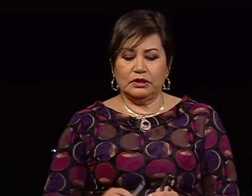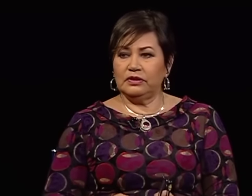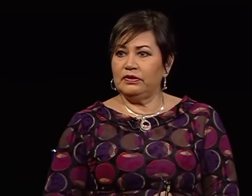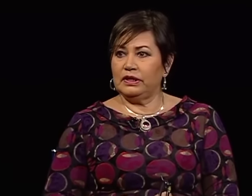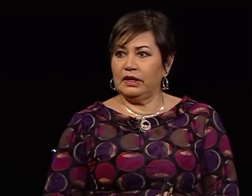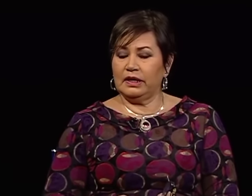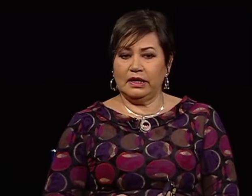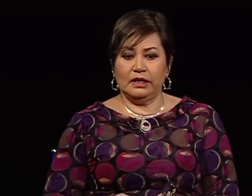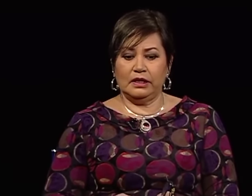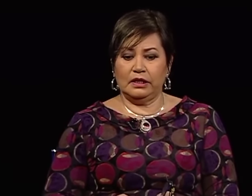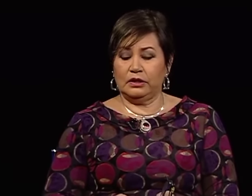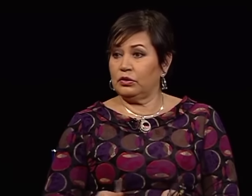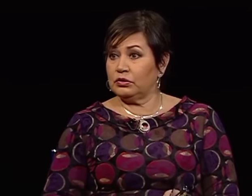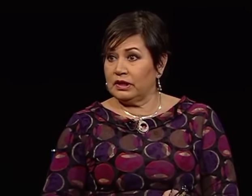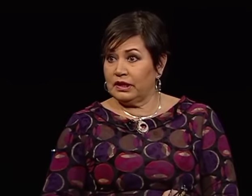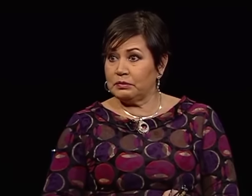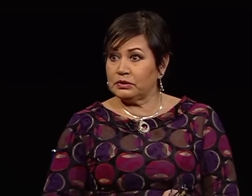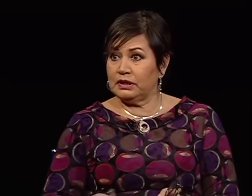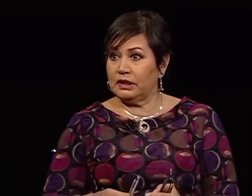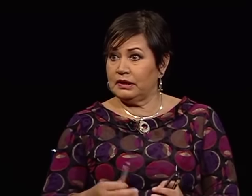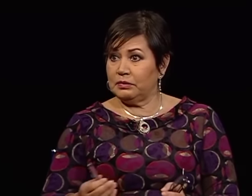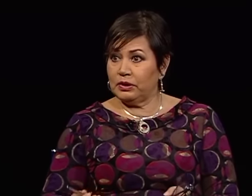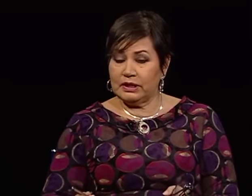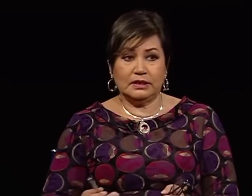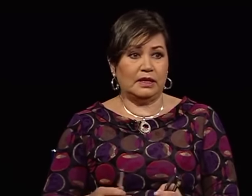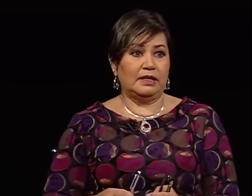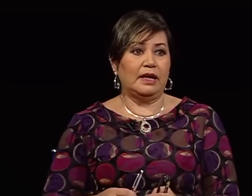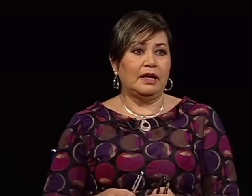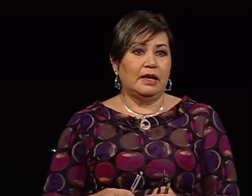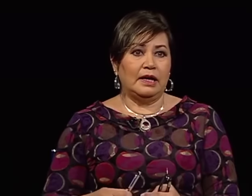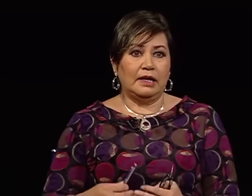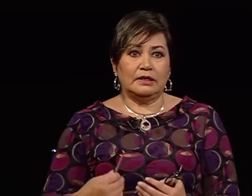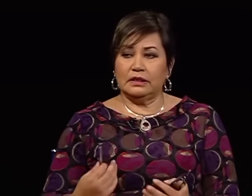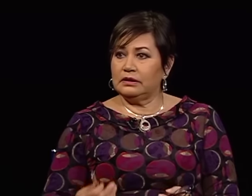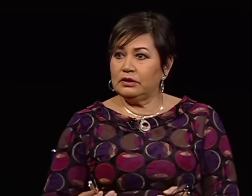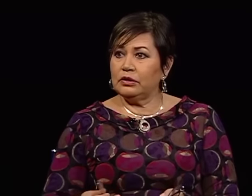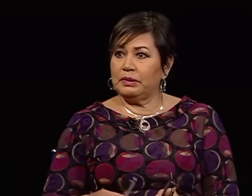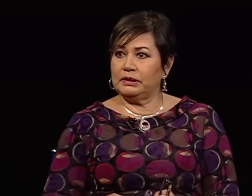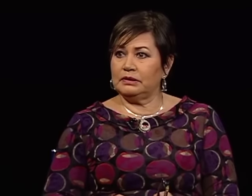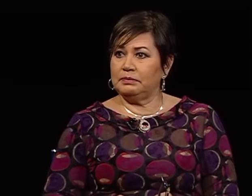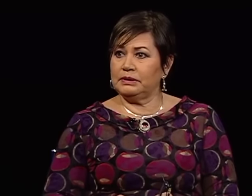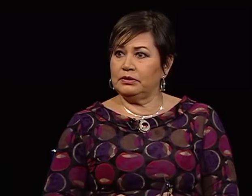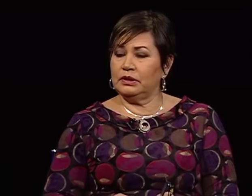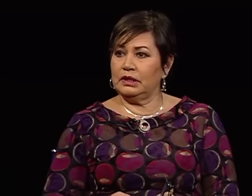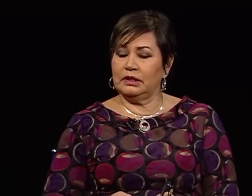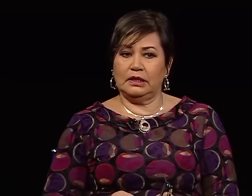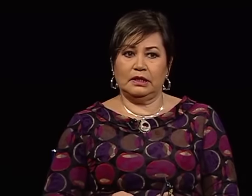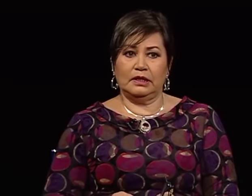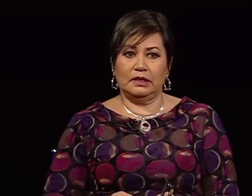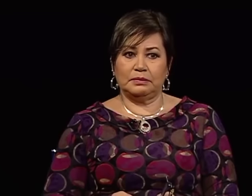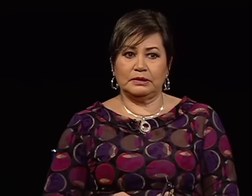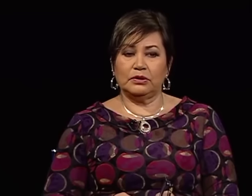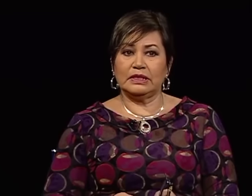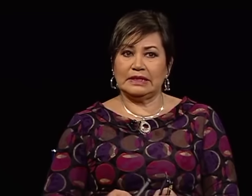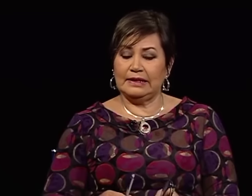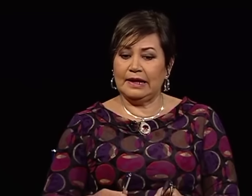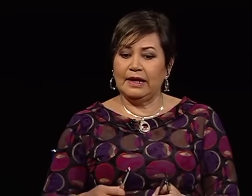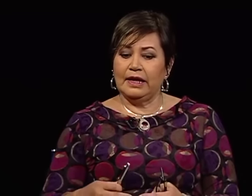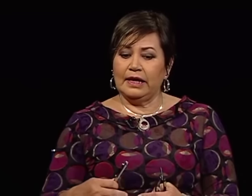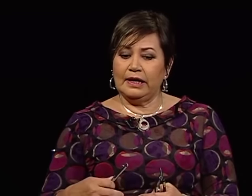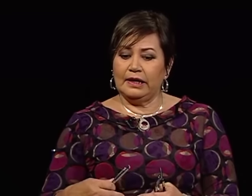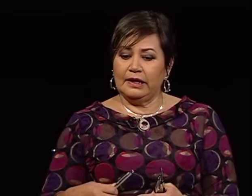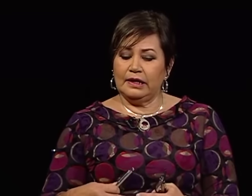eso significa que todos ganamos, gana la democracia, gana el sentido de participación de las personas,